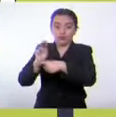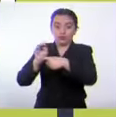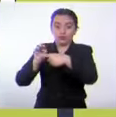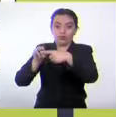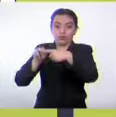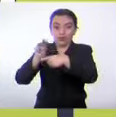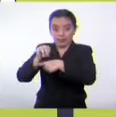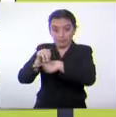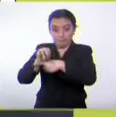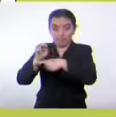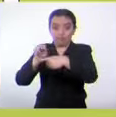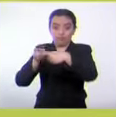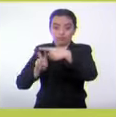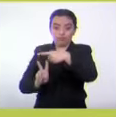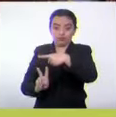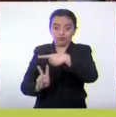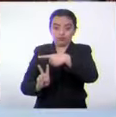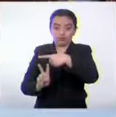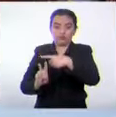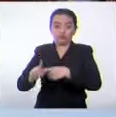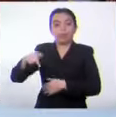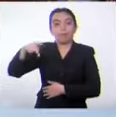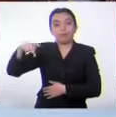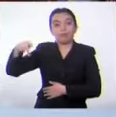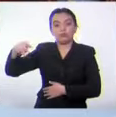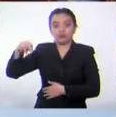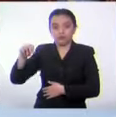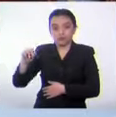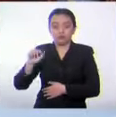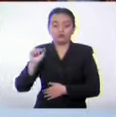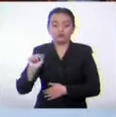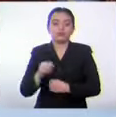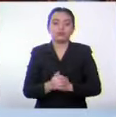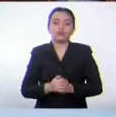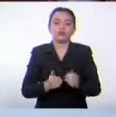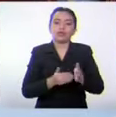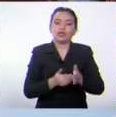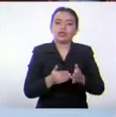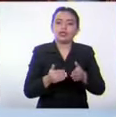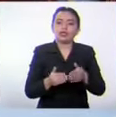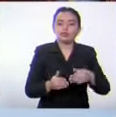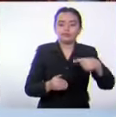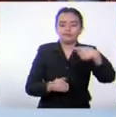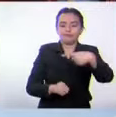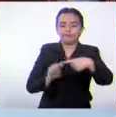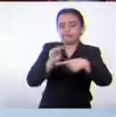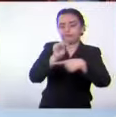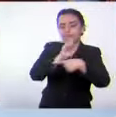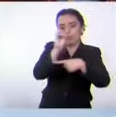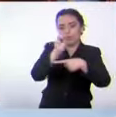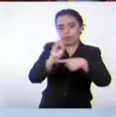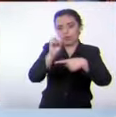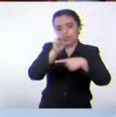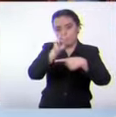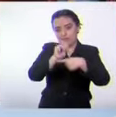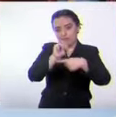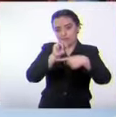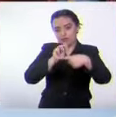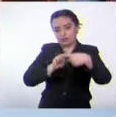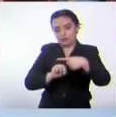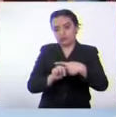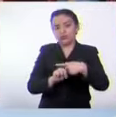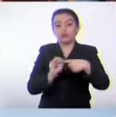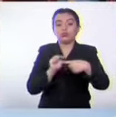millón. Iniciaremos estudiando el porcentaje en masa, que es la cantidad en gramos